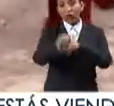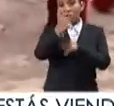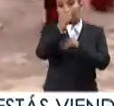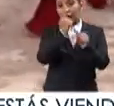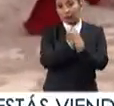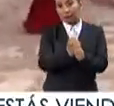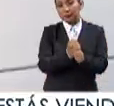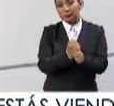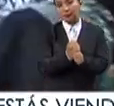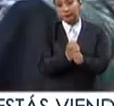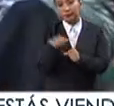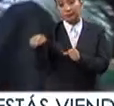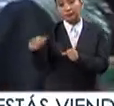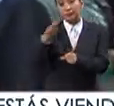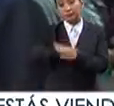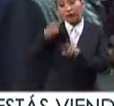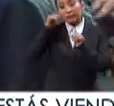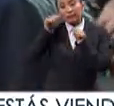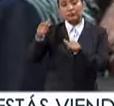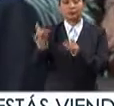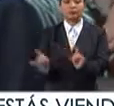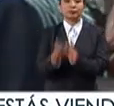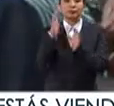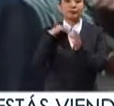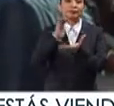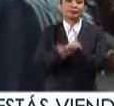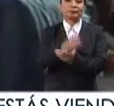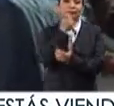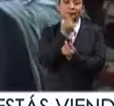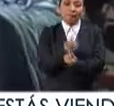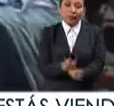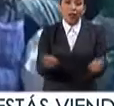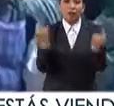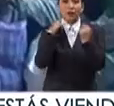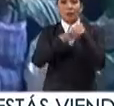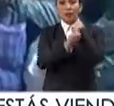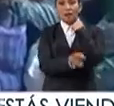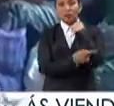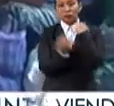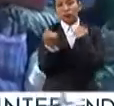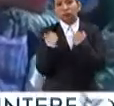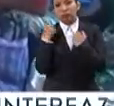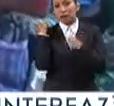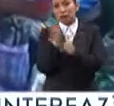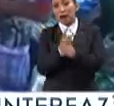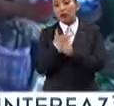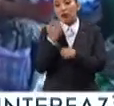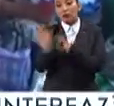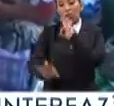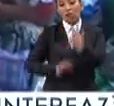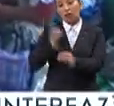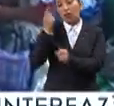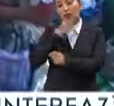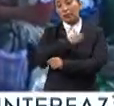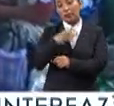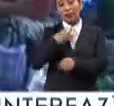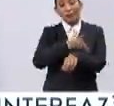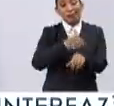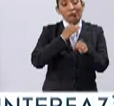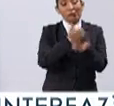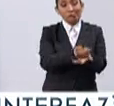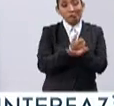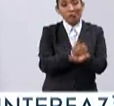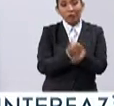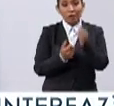12 años siendo las principales causas el matrimonio infantil el embarazo adolescente y el cuidado de algunos miembros de la familia